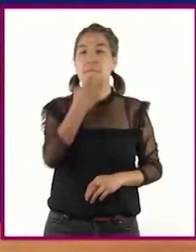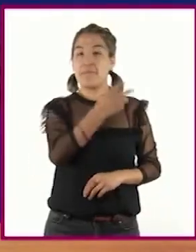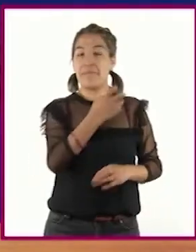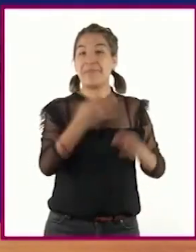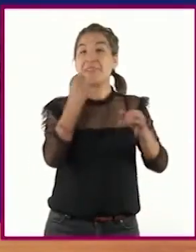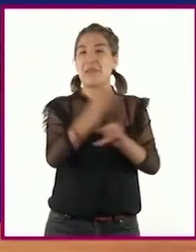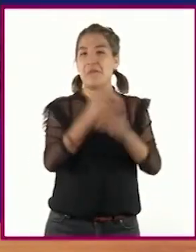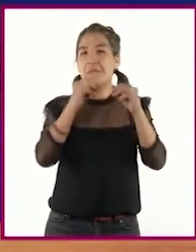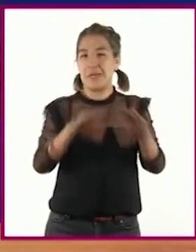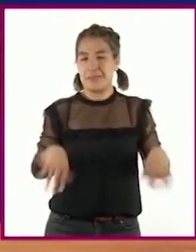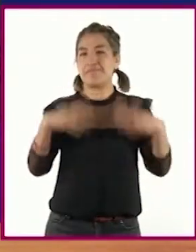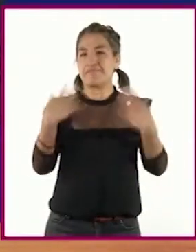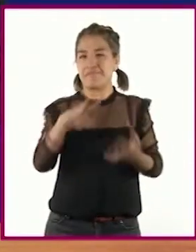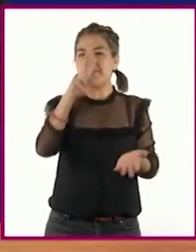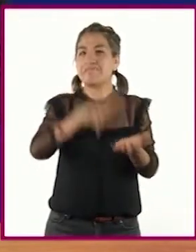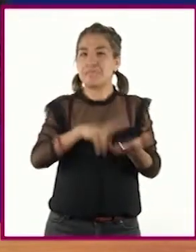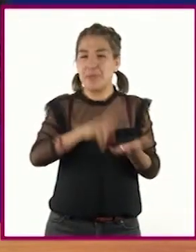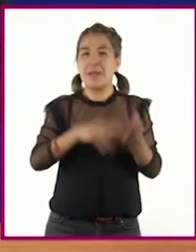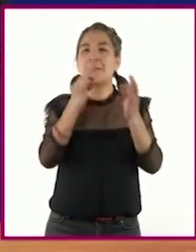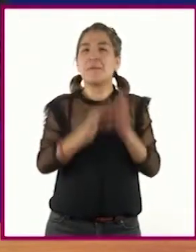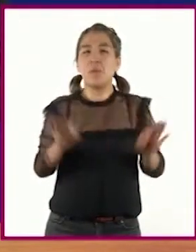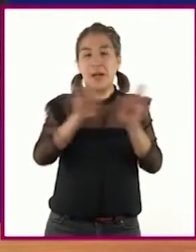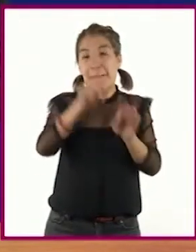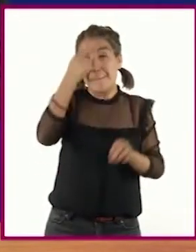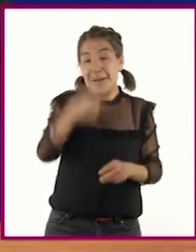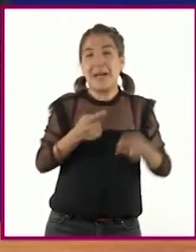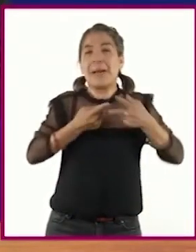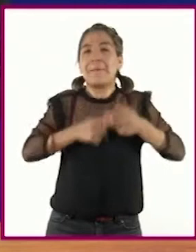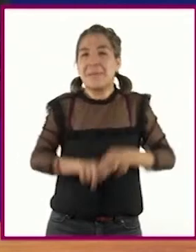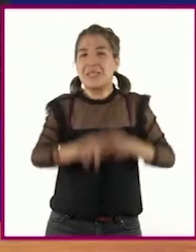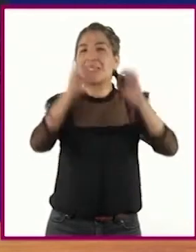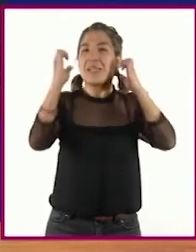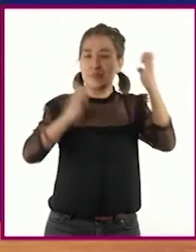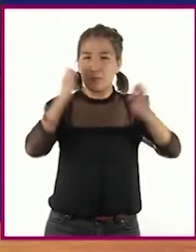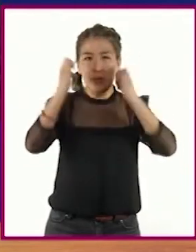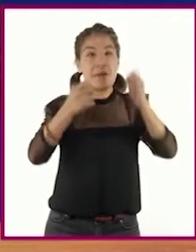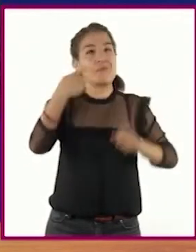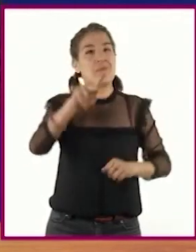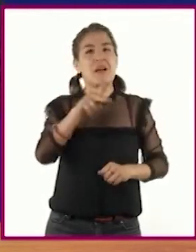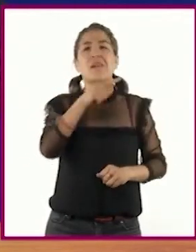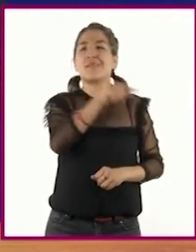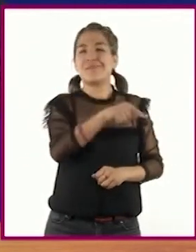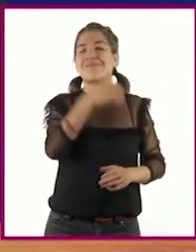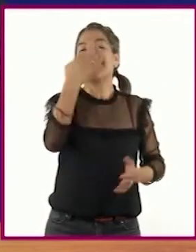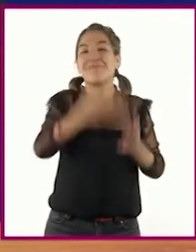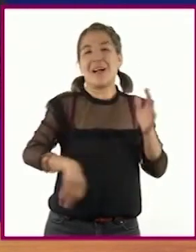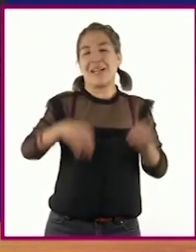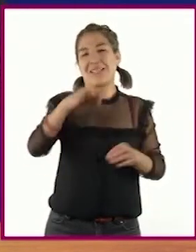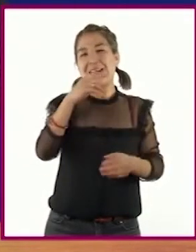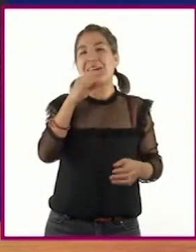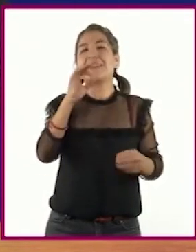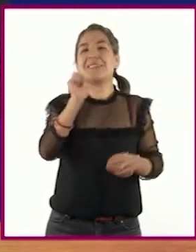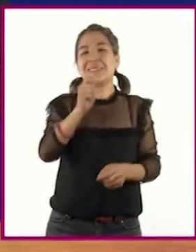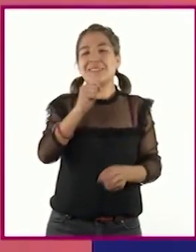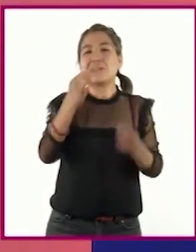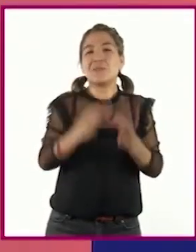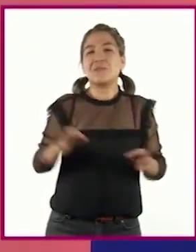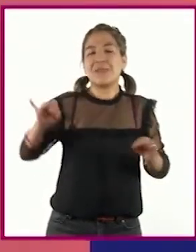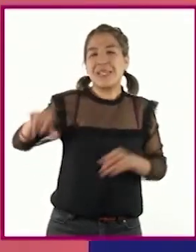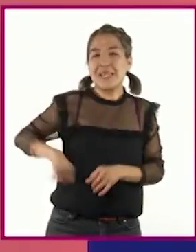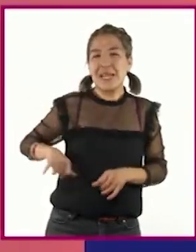información muy valiosa como introducción, pero no toma en cuenta algo importante. ¿Qué crees que